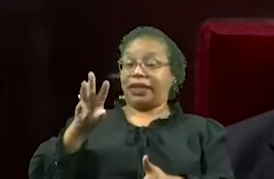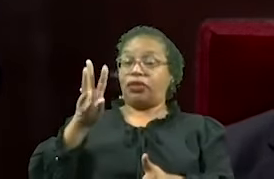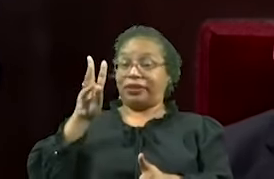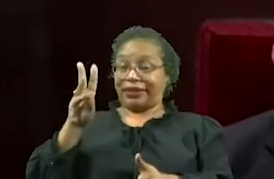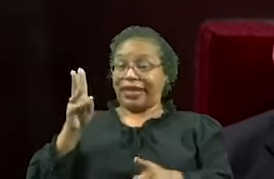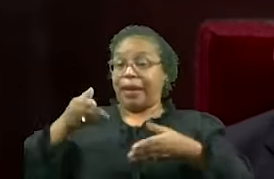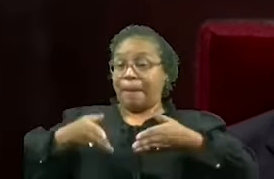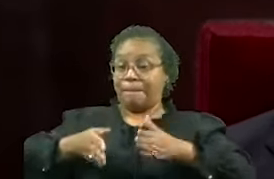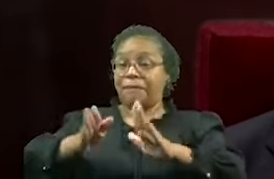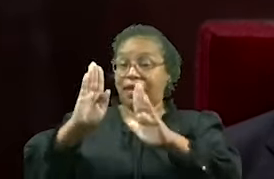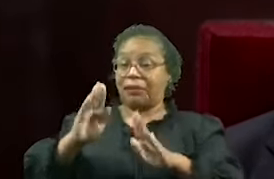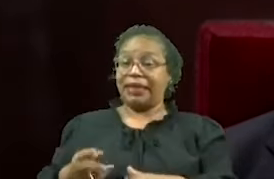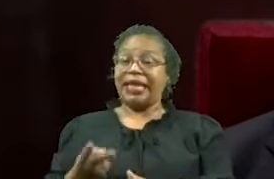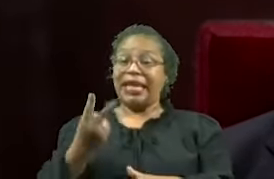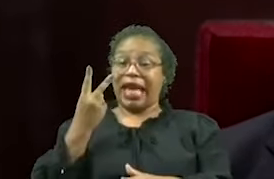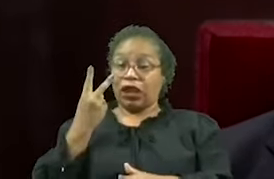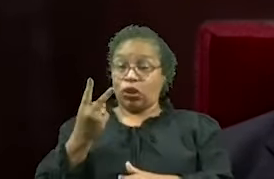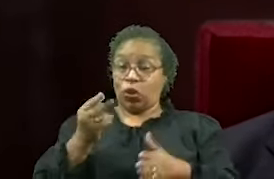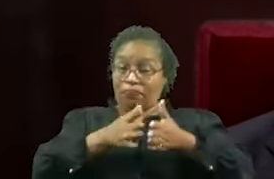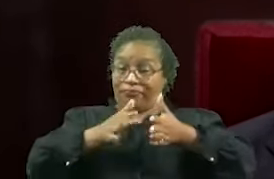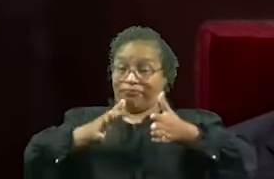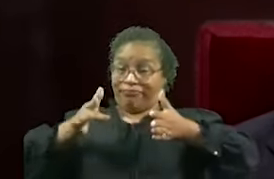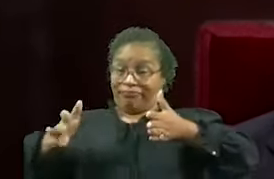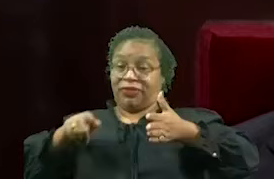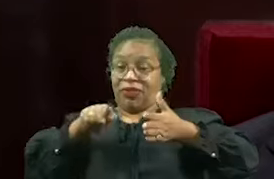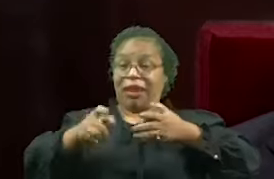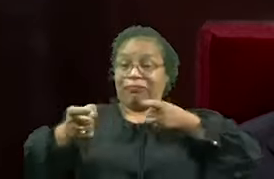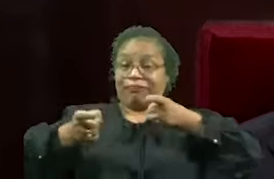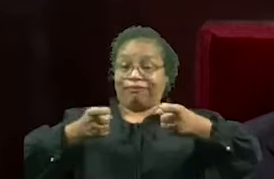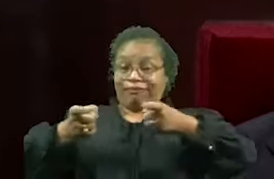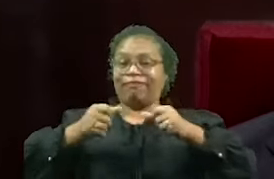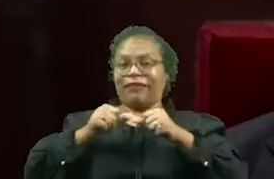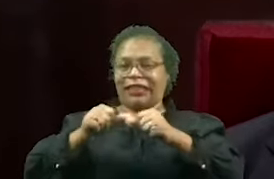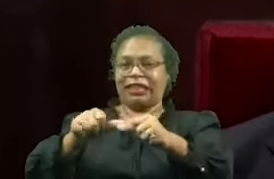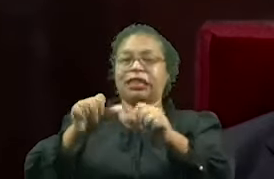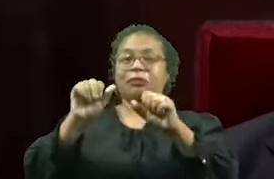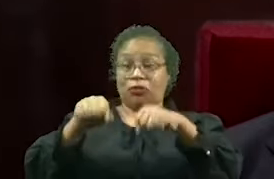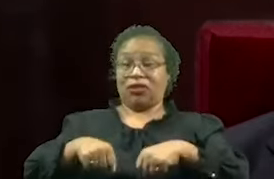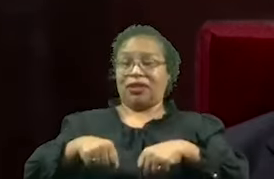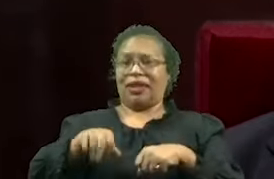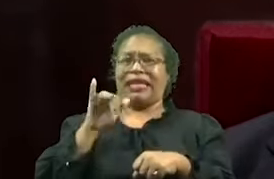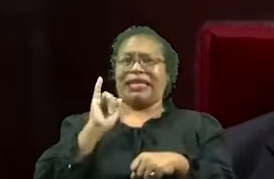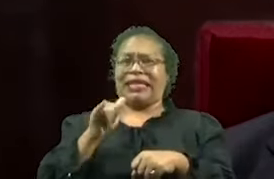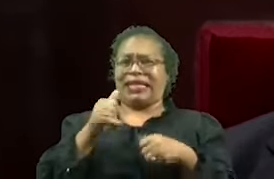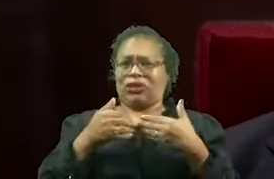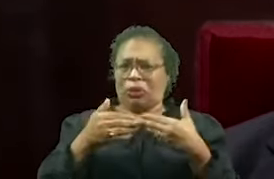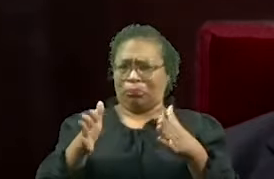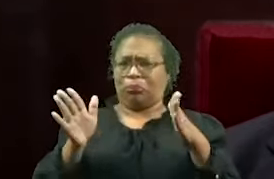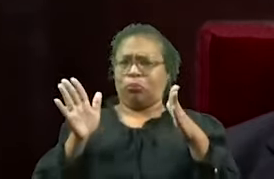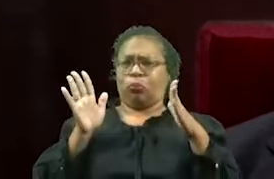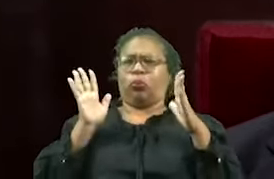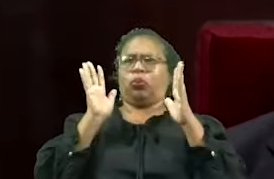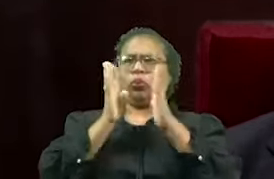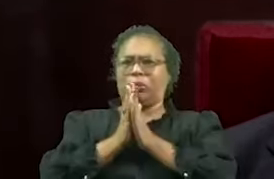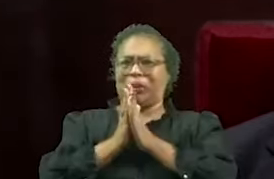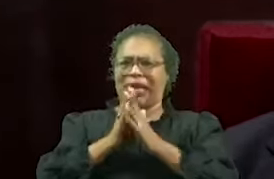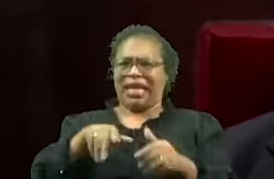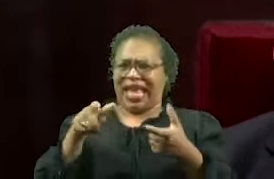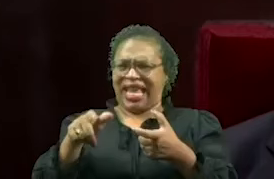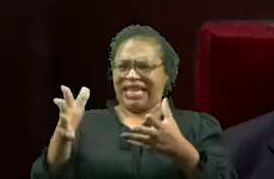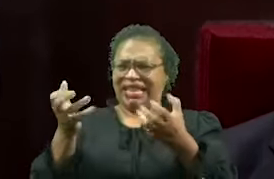elecciones esas dos disposiciones abrieron una puerta pelig una puerta que desató las ambiciones de un poder